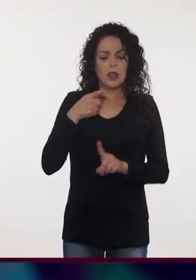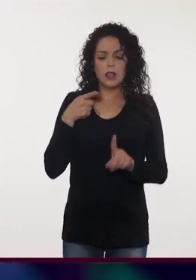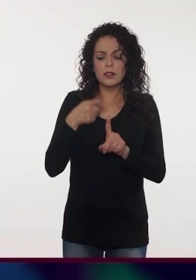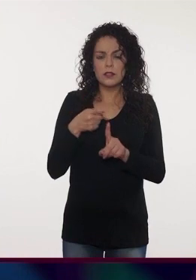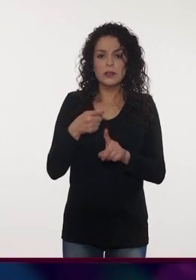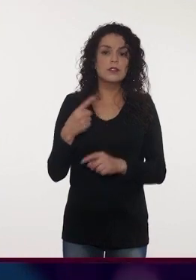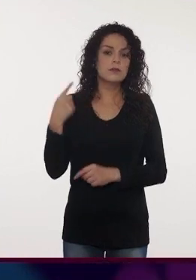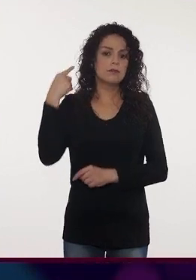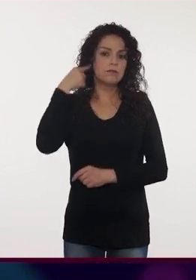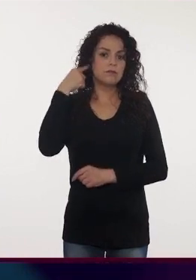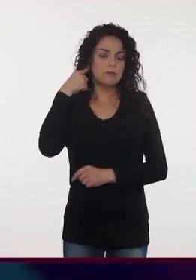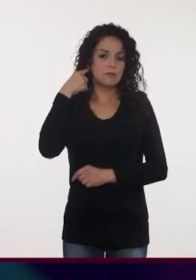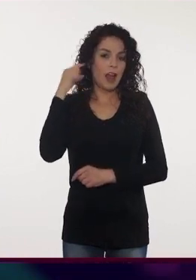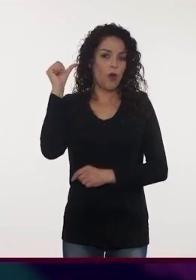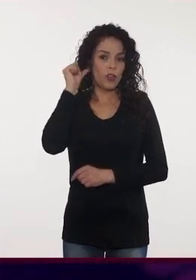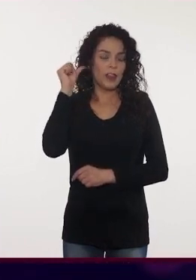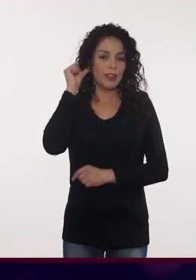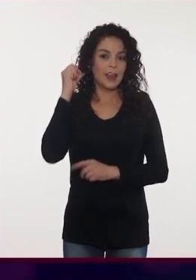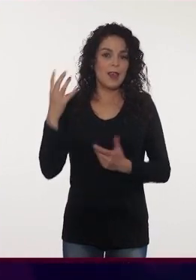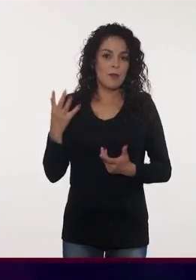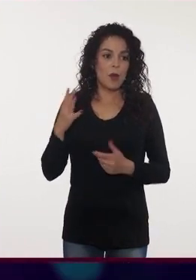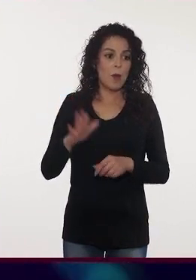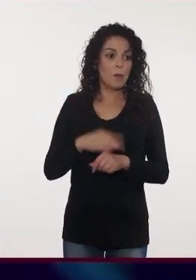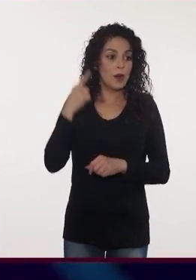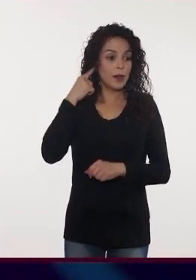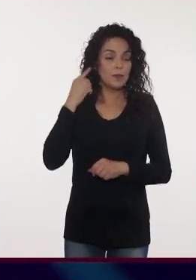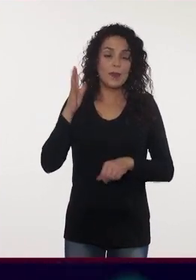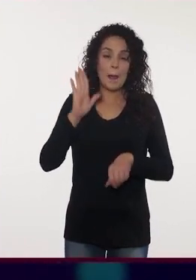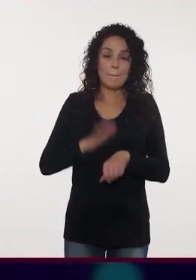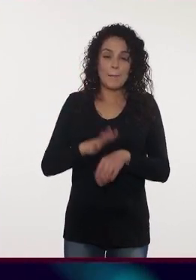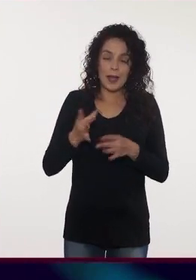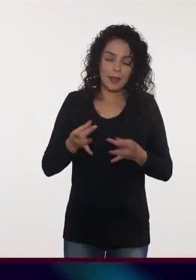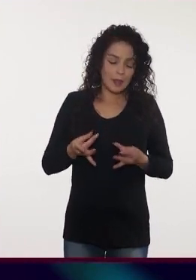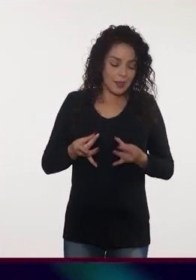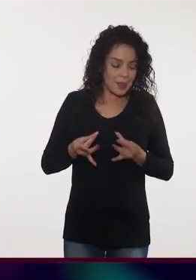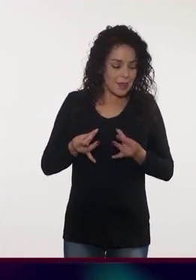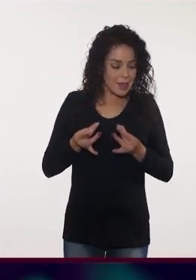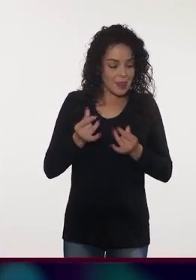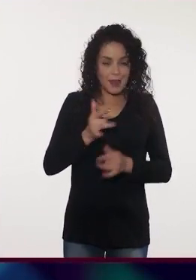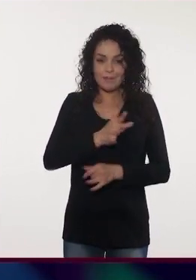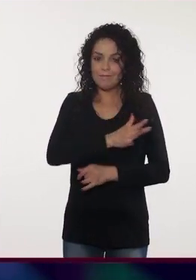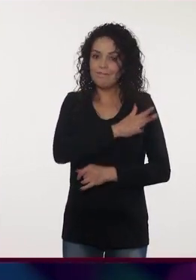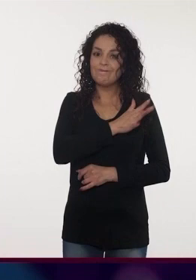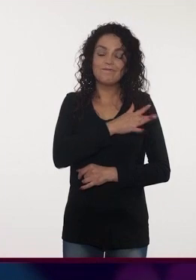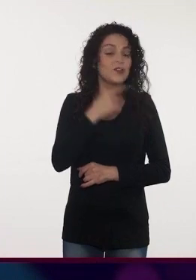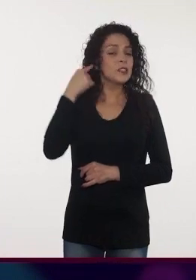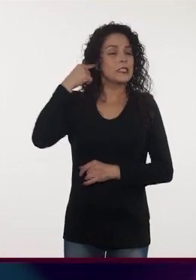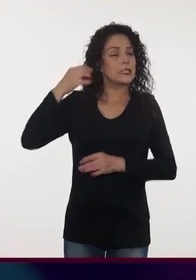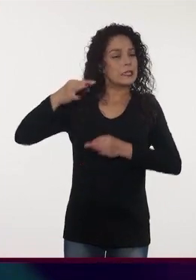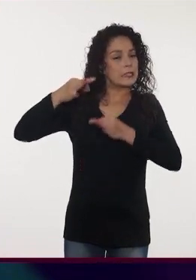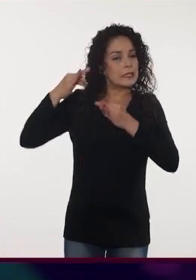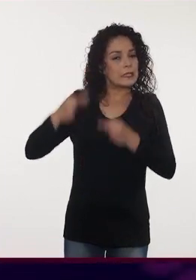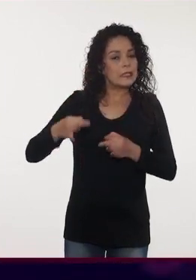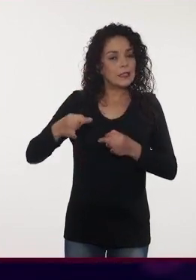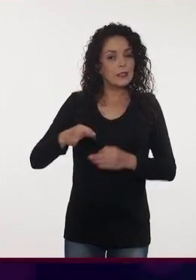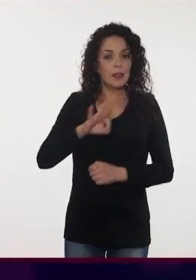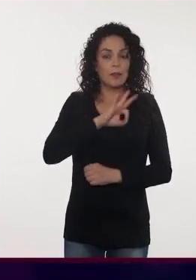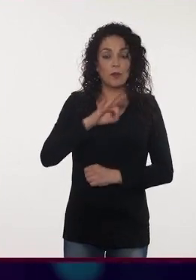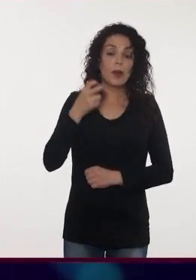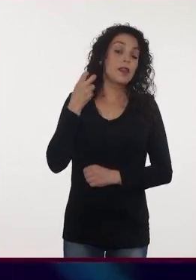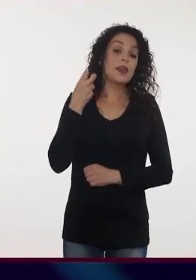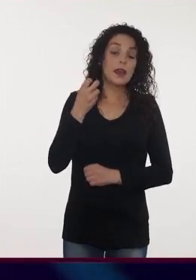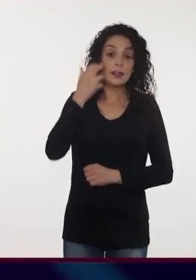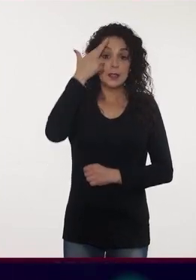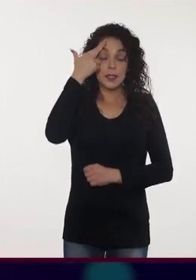auditivo. Nosotros tenemos el oído más desarrollado y podemos tener la habilidad